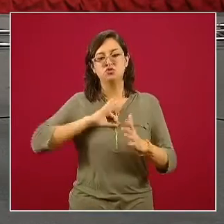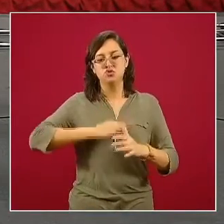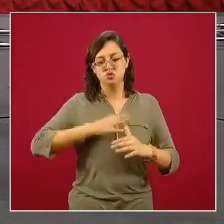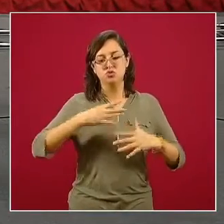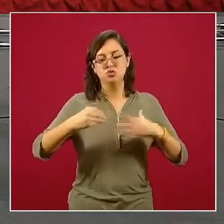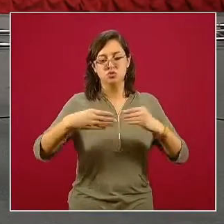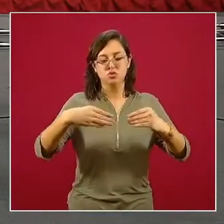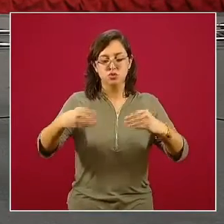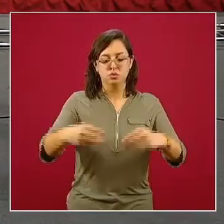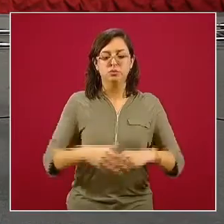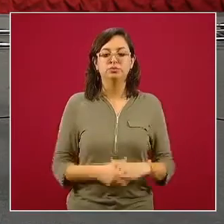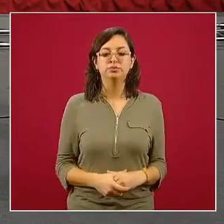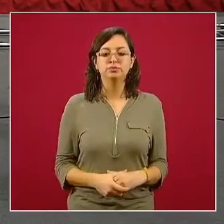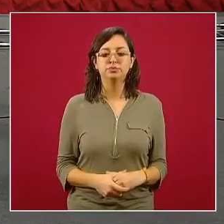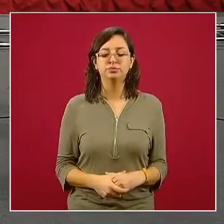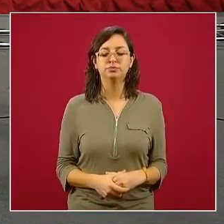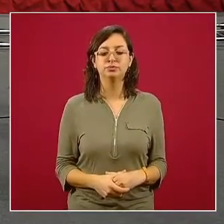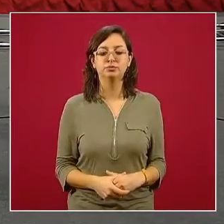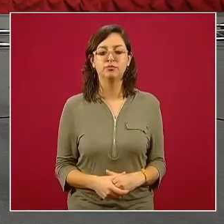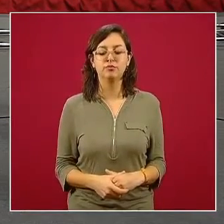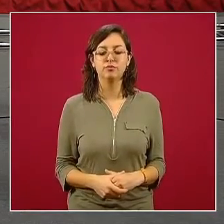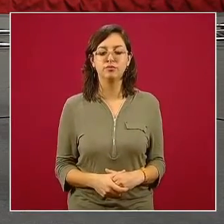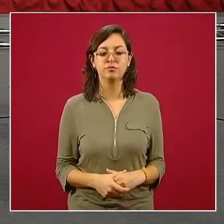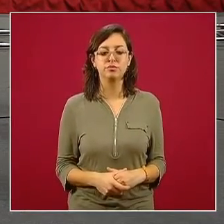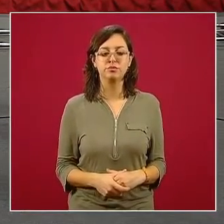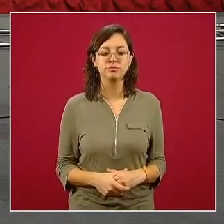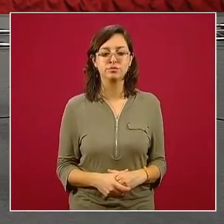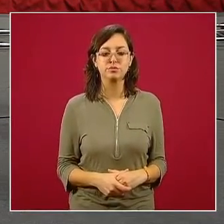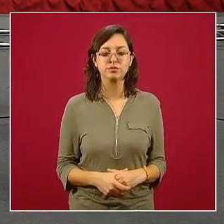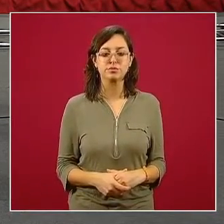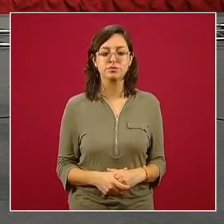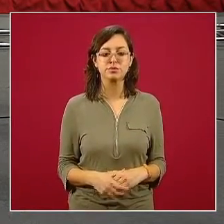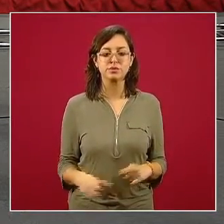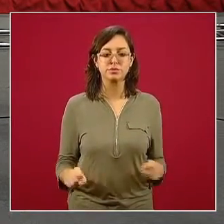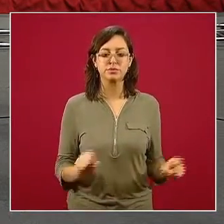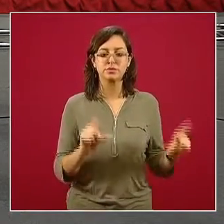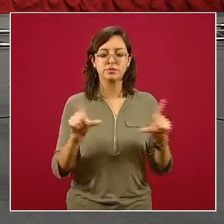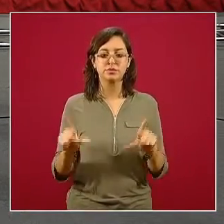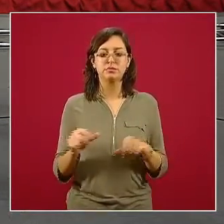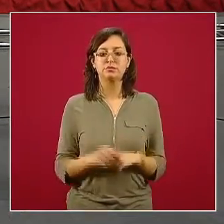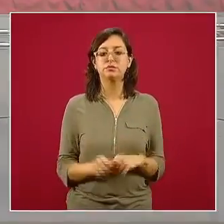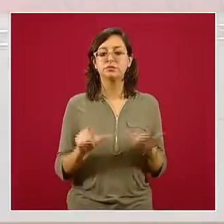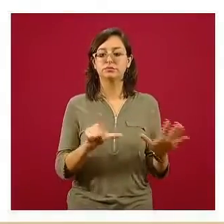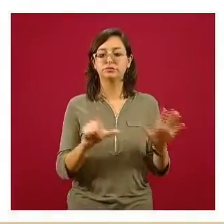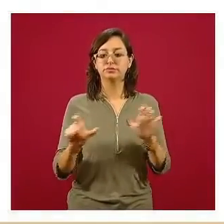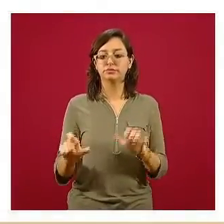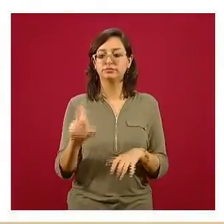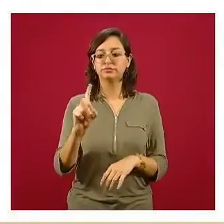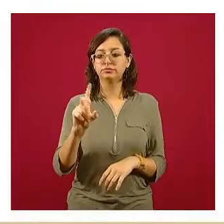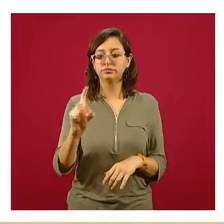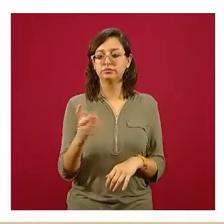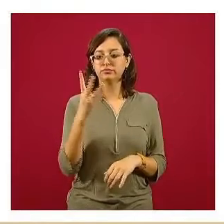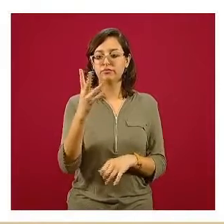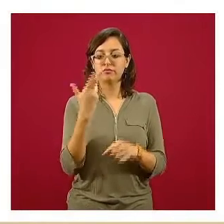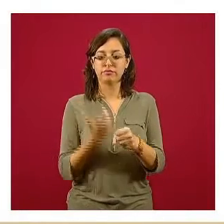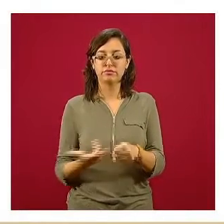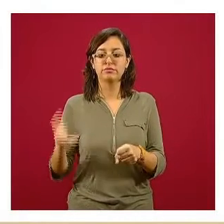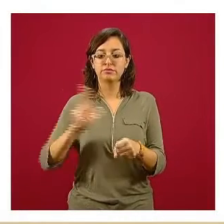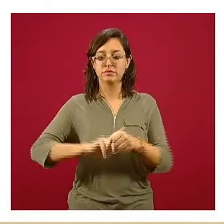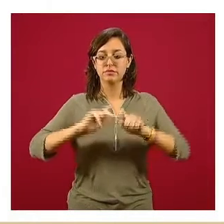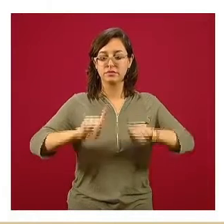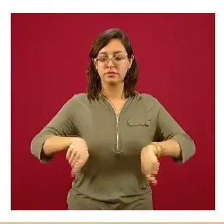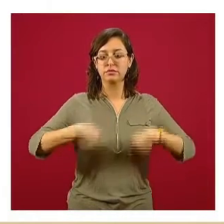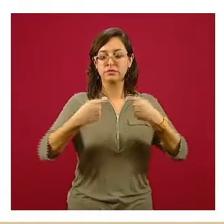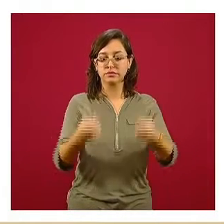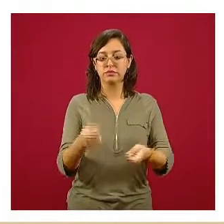favor. De 734 hospitales que han sido designados para